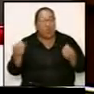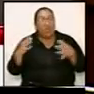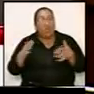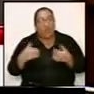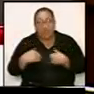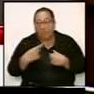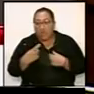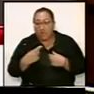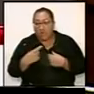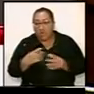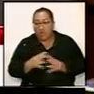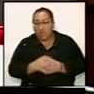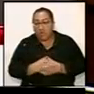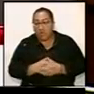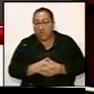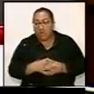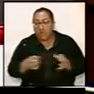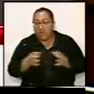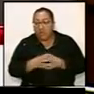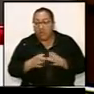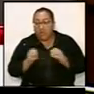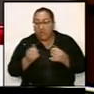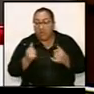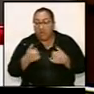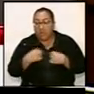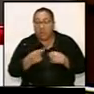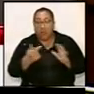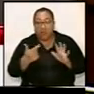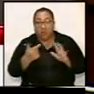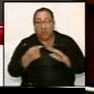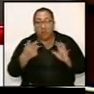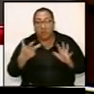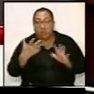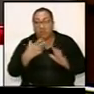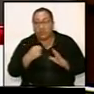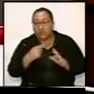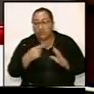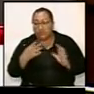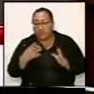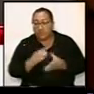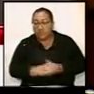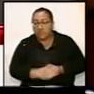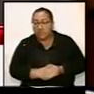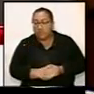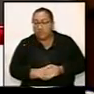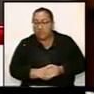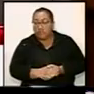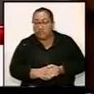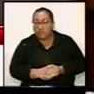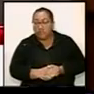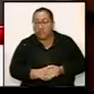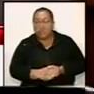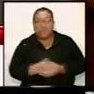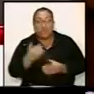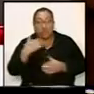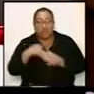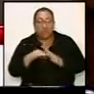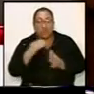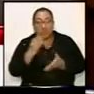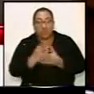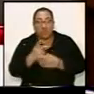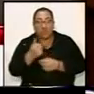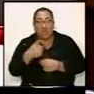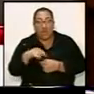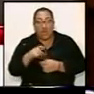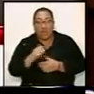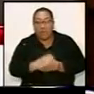tenemos una generación de jóvenes que hoy tiene 17, 18 o 19 años, que ha pasado por el traumático problema de la